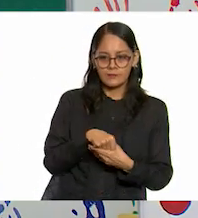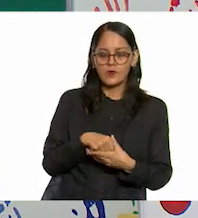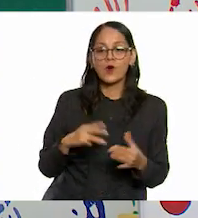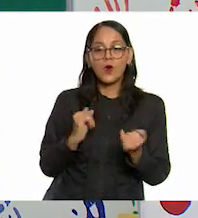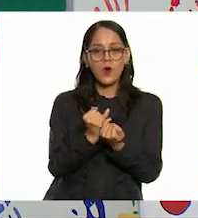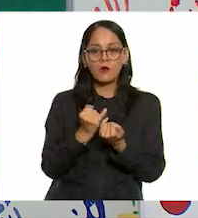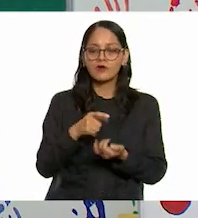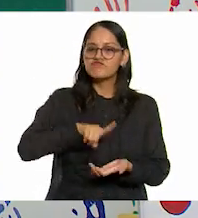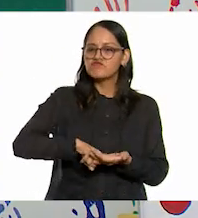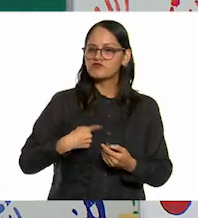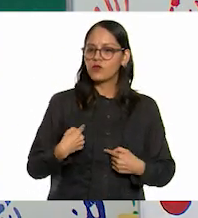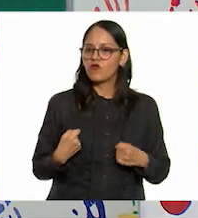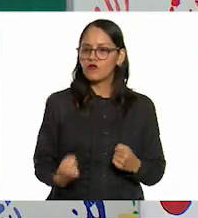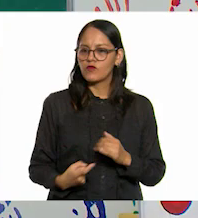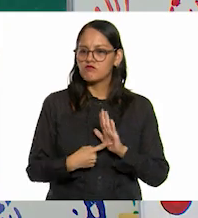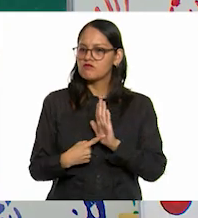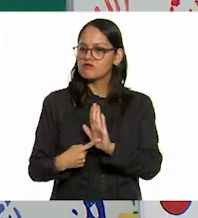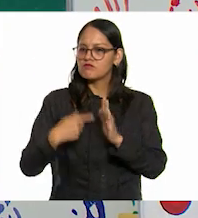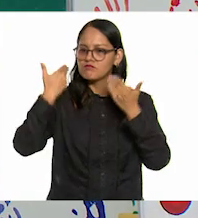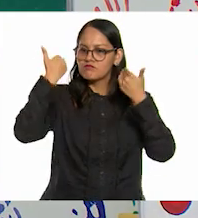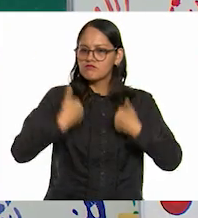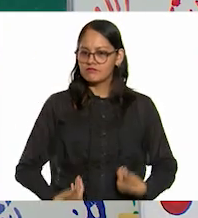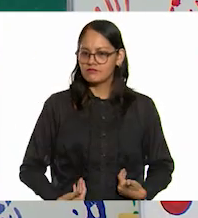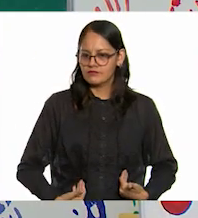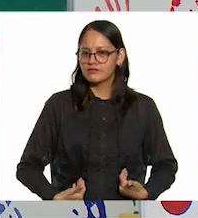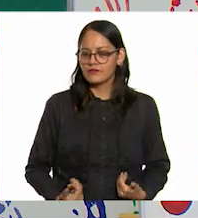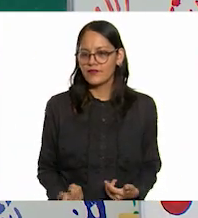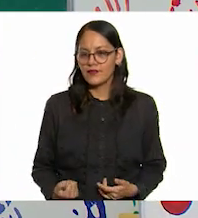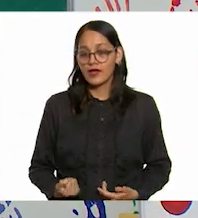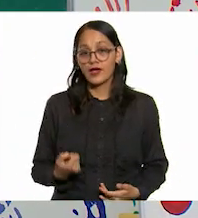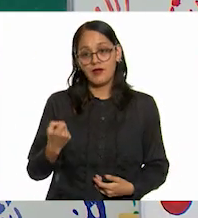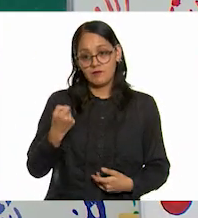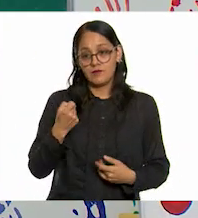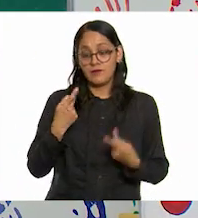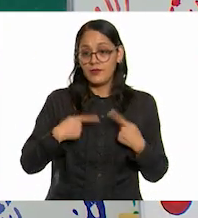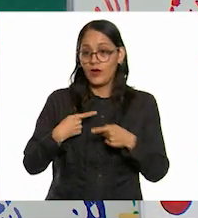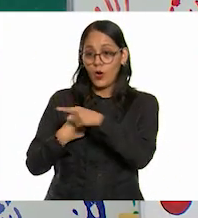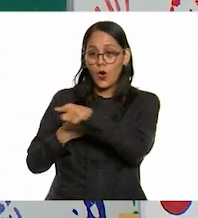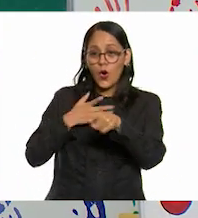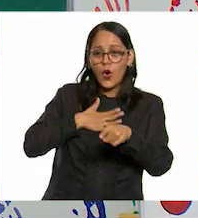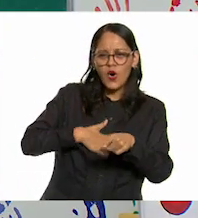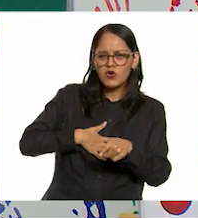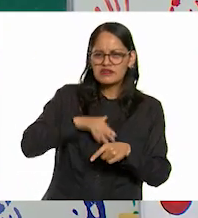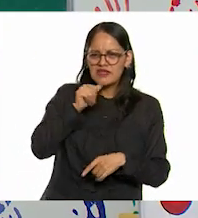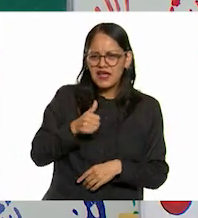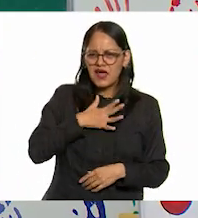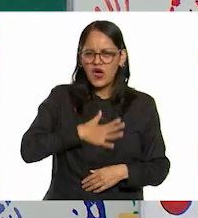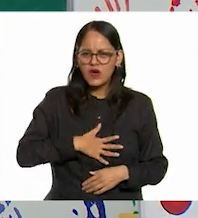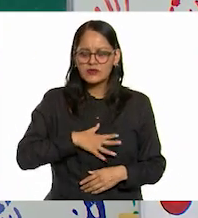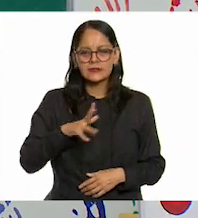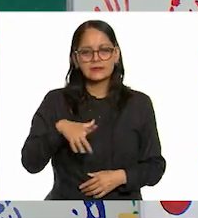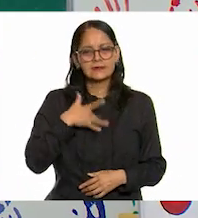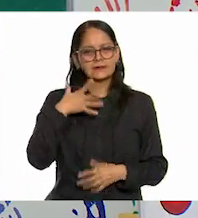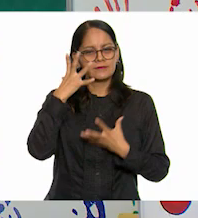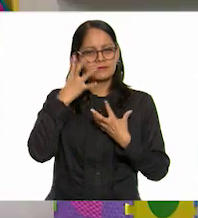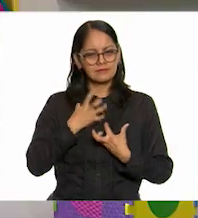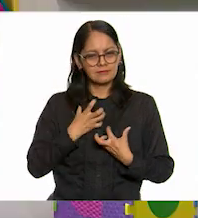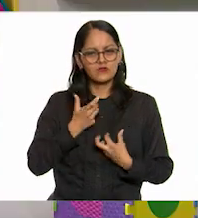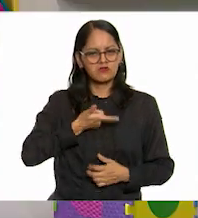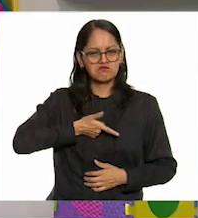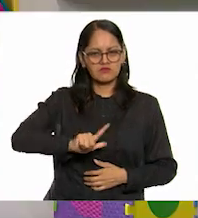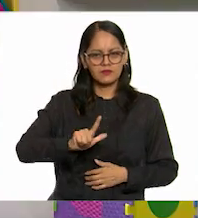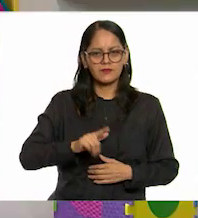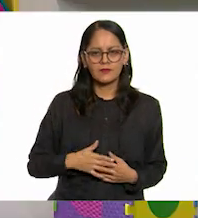su fortaleza a través de su aspecto. No les gustan las injusticias y eso los pone tristes.